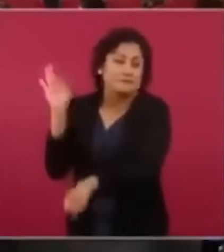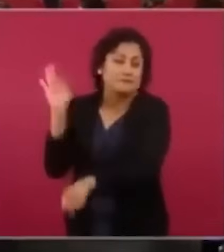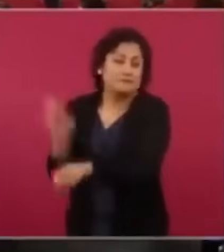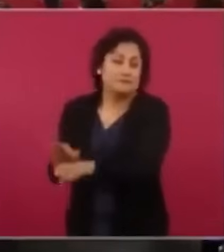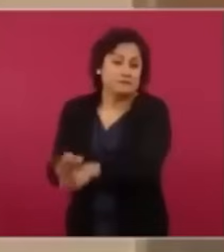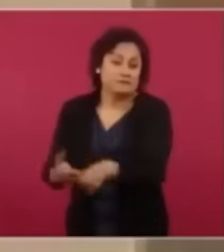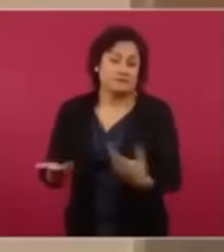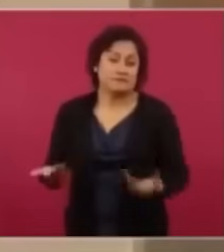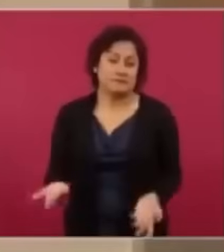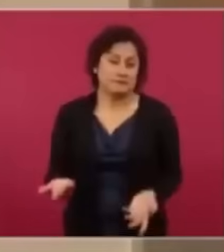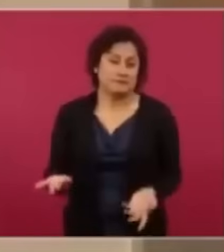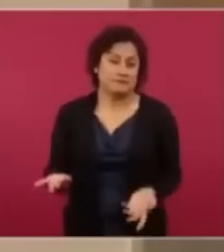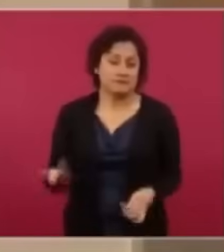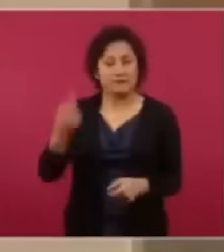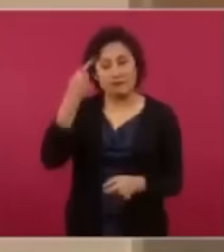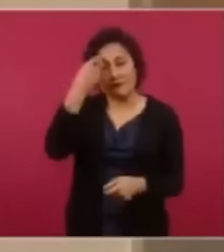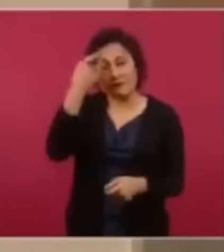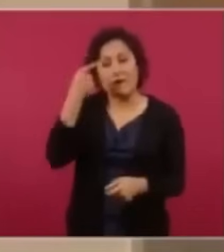para seguir cobrando